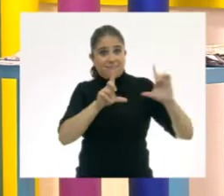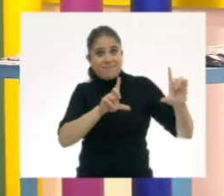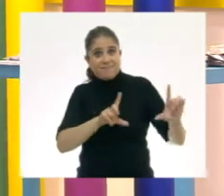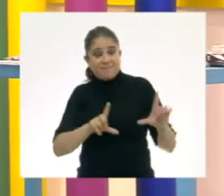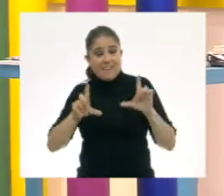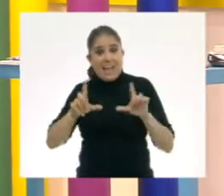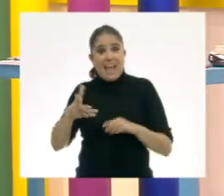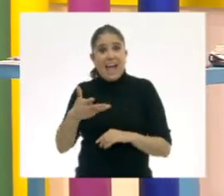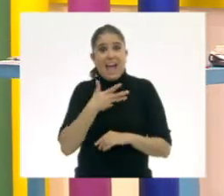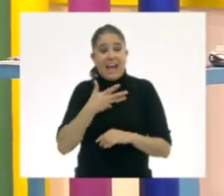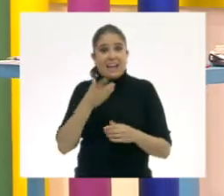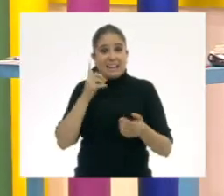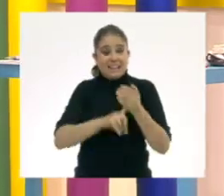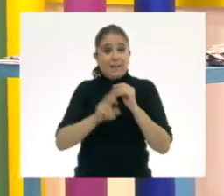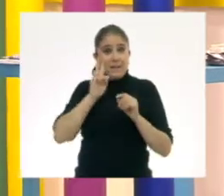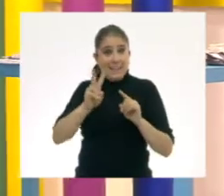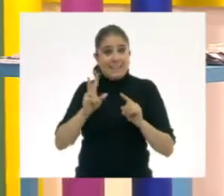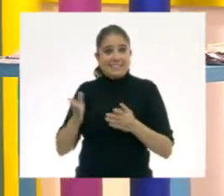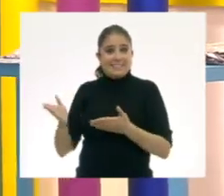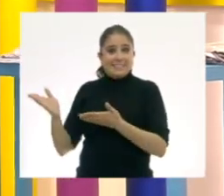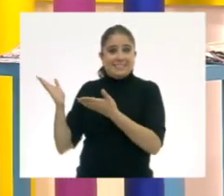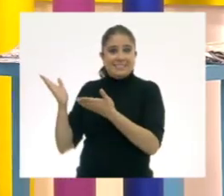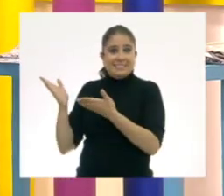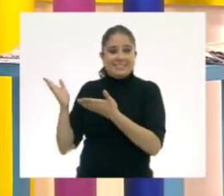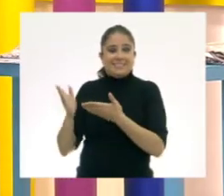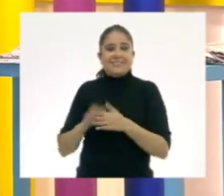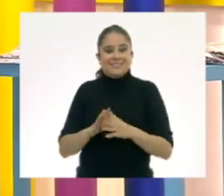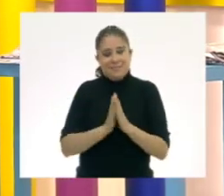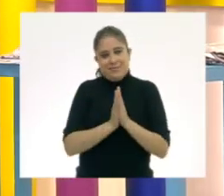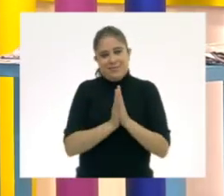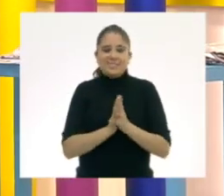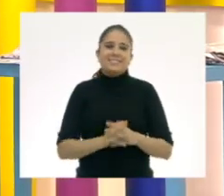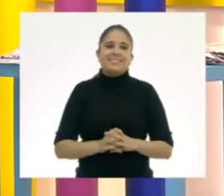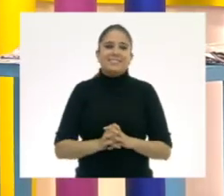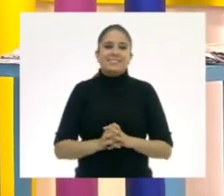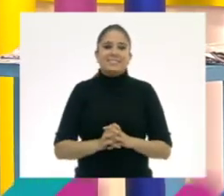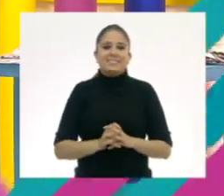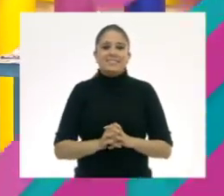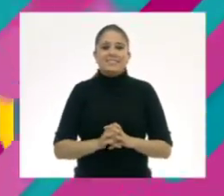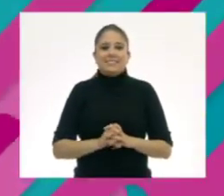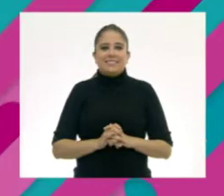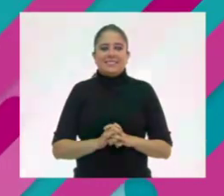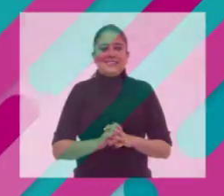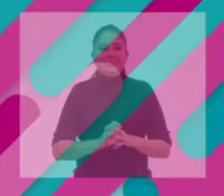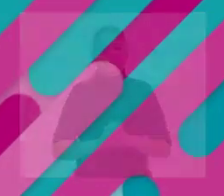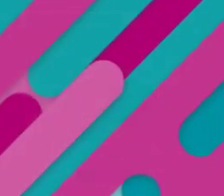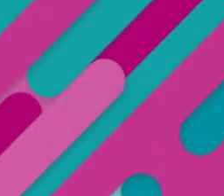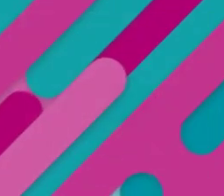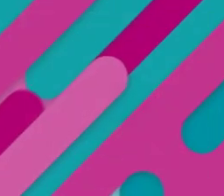Que tenemos y vamos a verlo. Sí, por favor. Vamos.